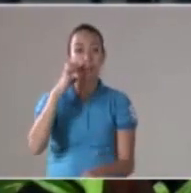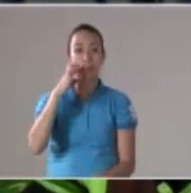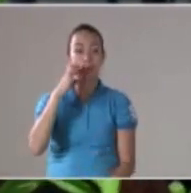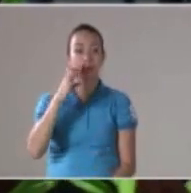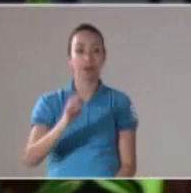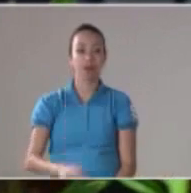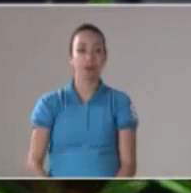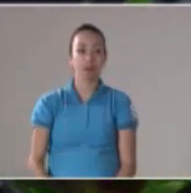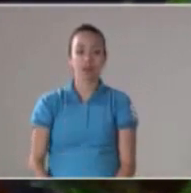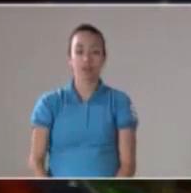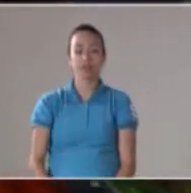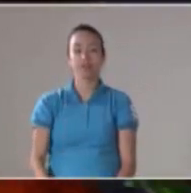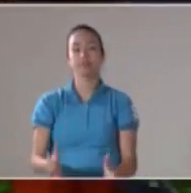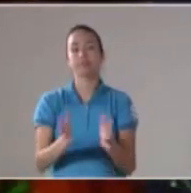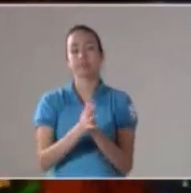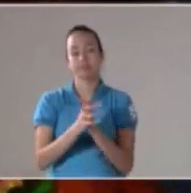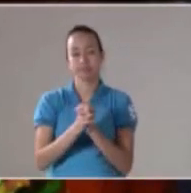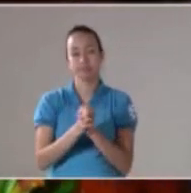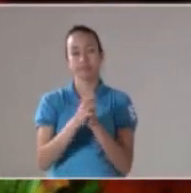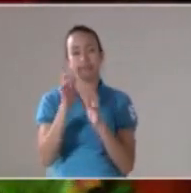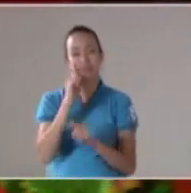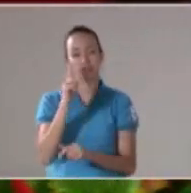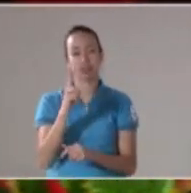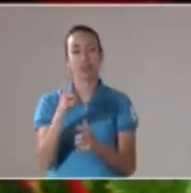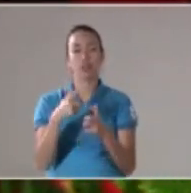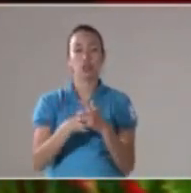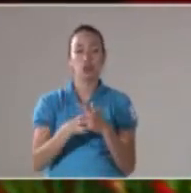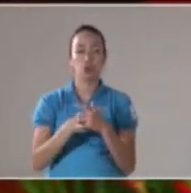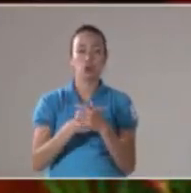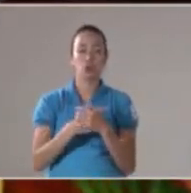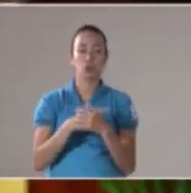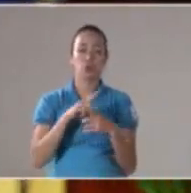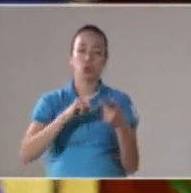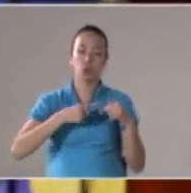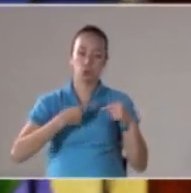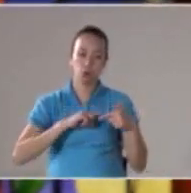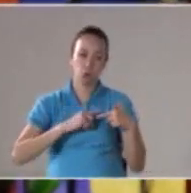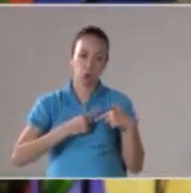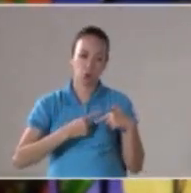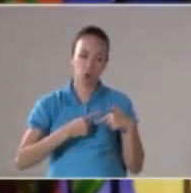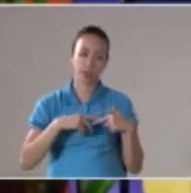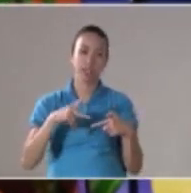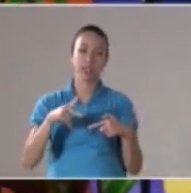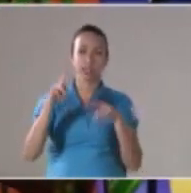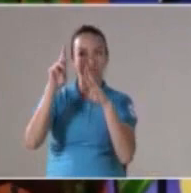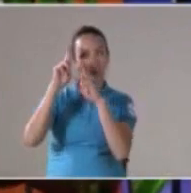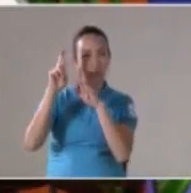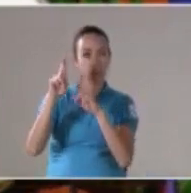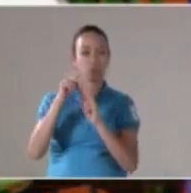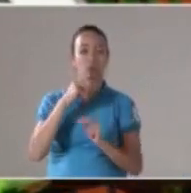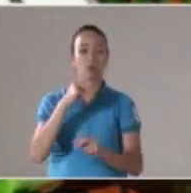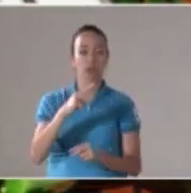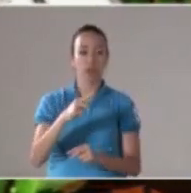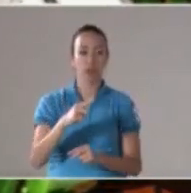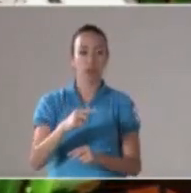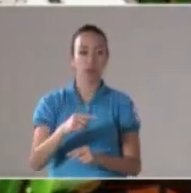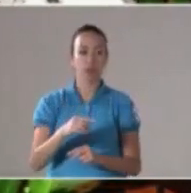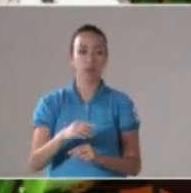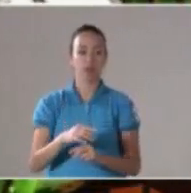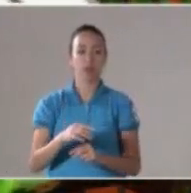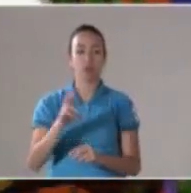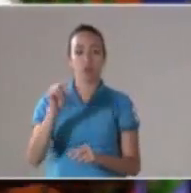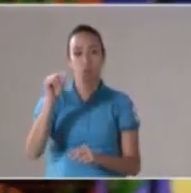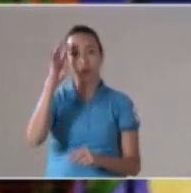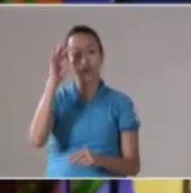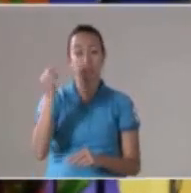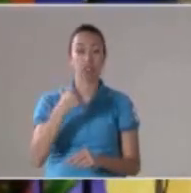Con temor, pero de veras con temor y con dolor. No porque admire a este personaje que le voy